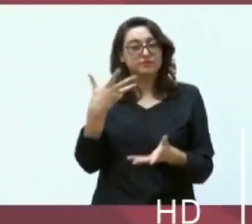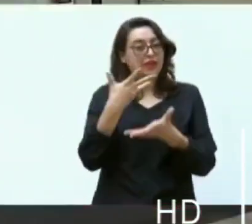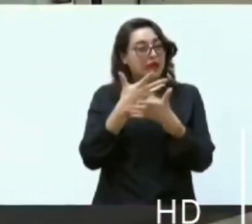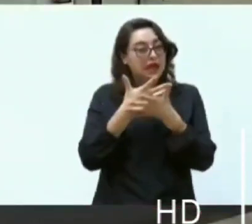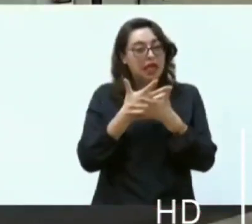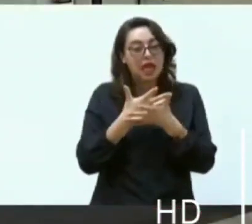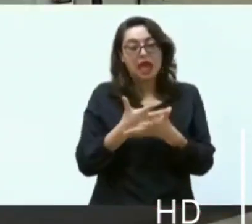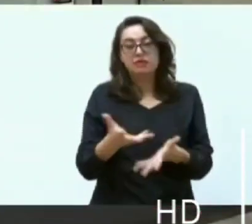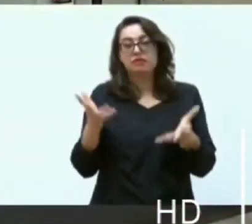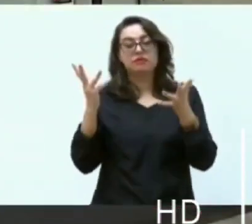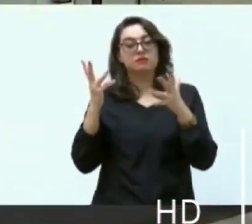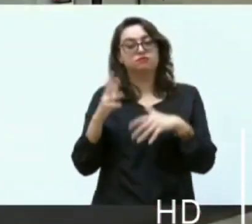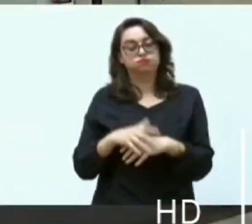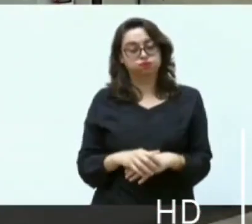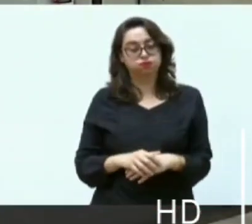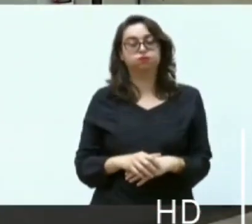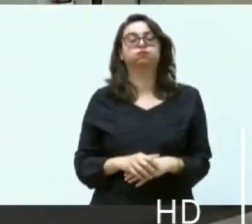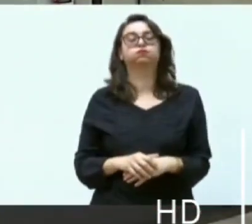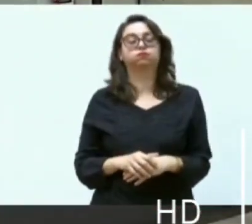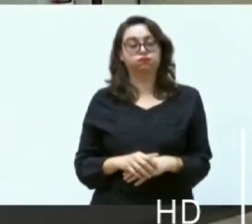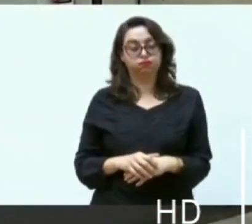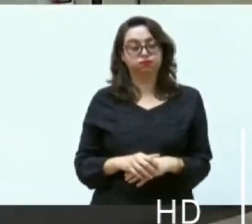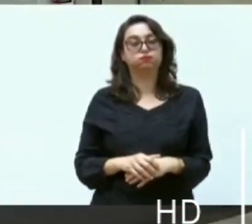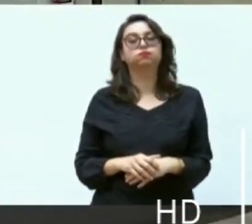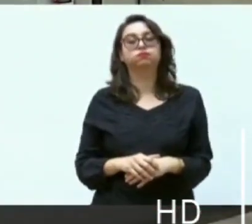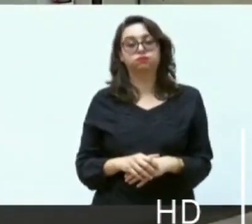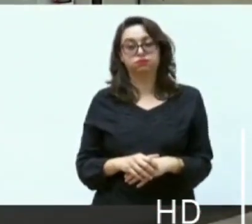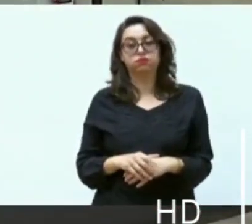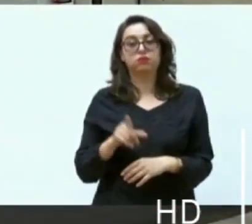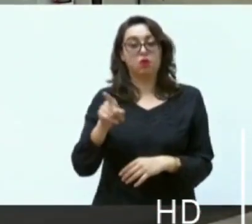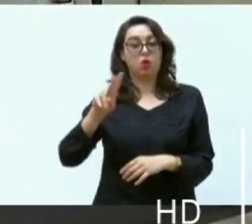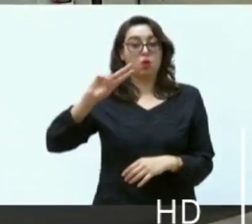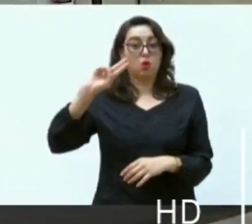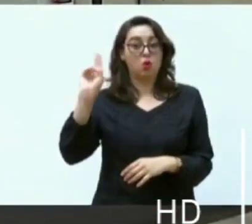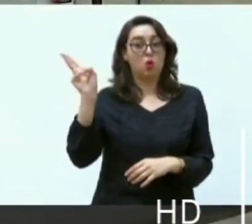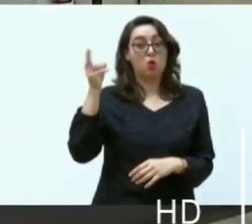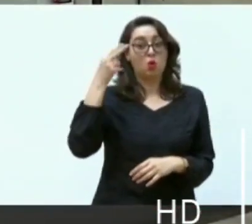amplísima, muy buena, está en la Universidad de Berkeley,